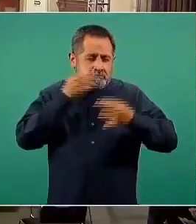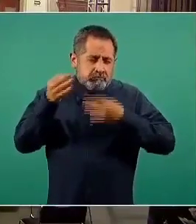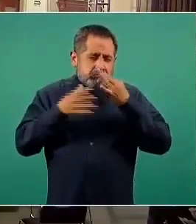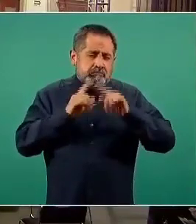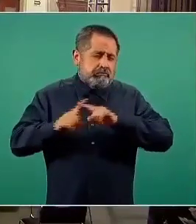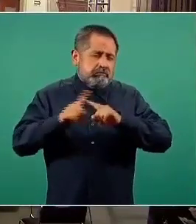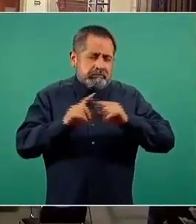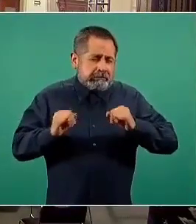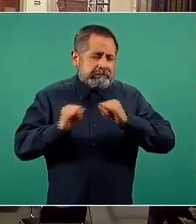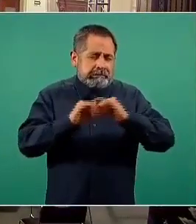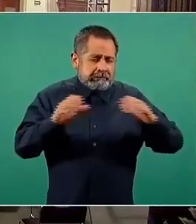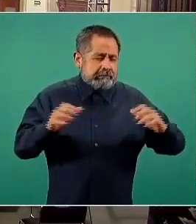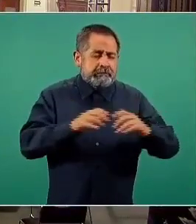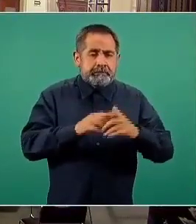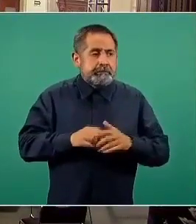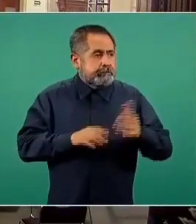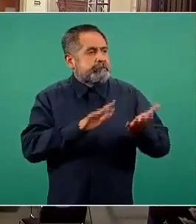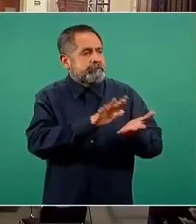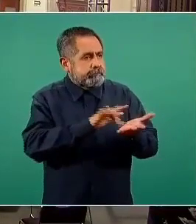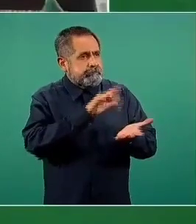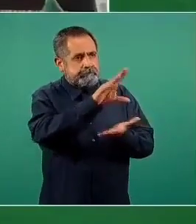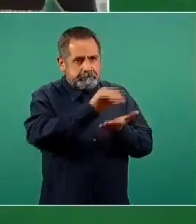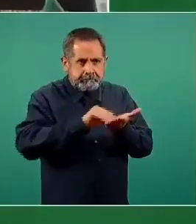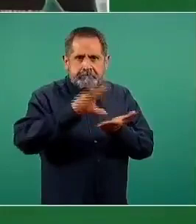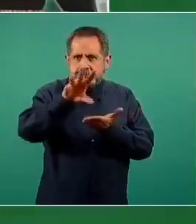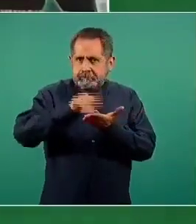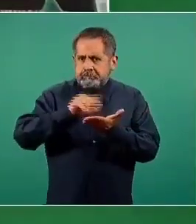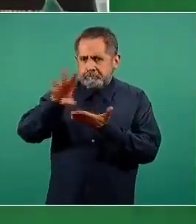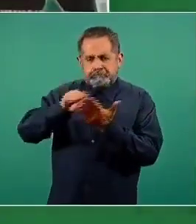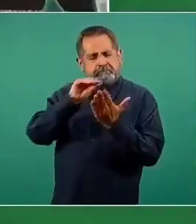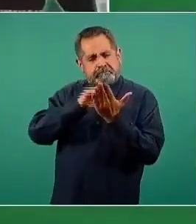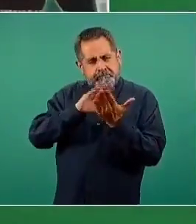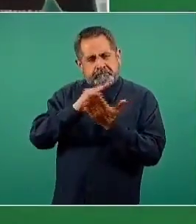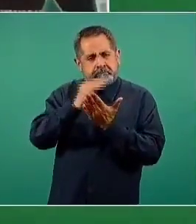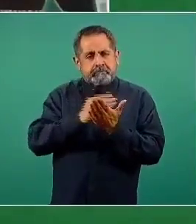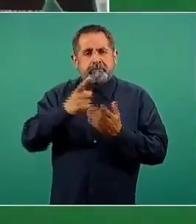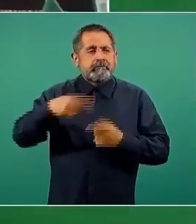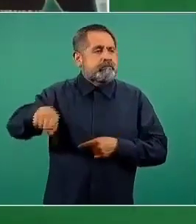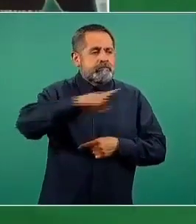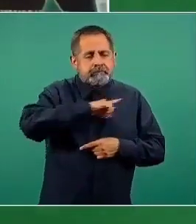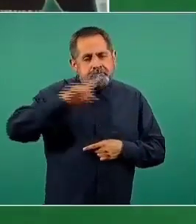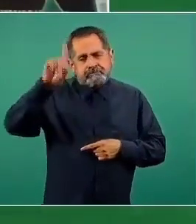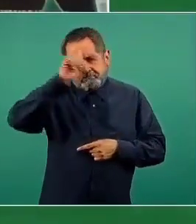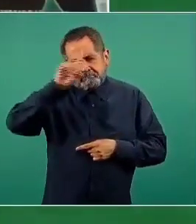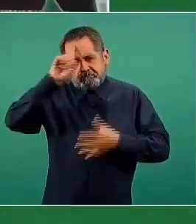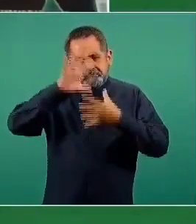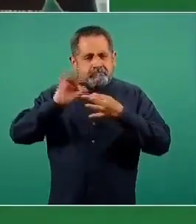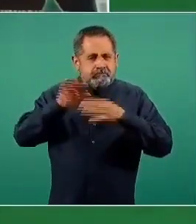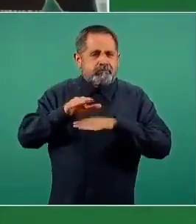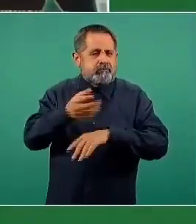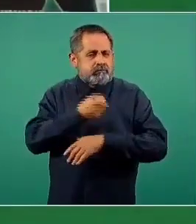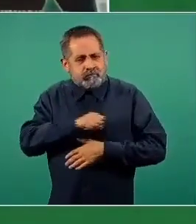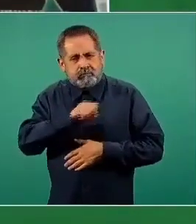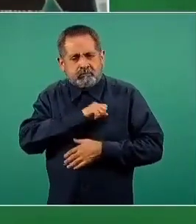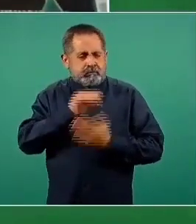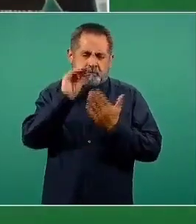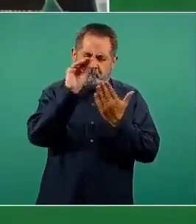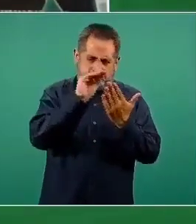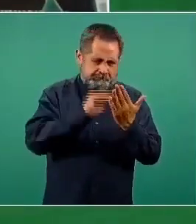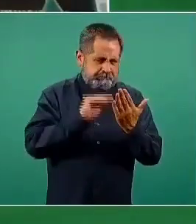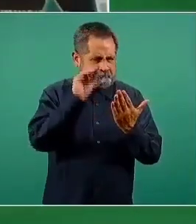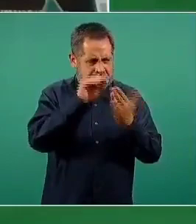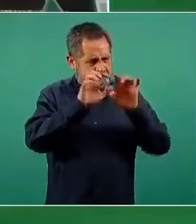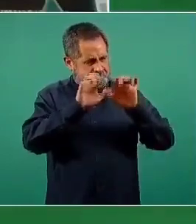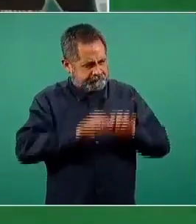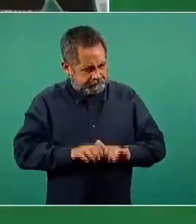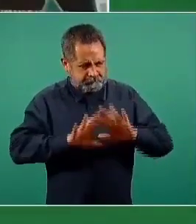de recomendaciones por parte de especialistas en salud pública y protección social que fueron entregadas a las